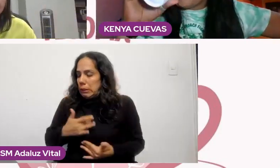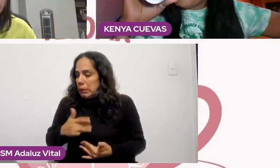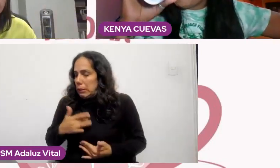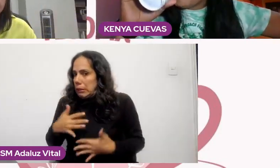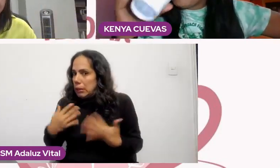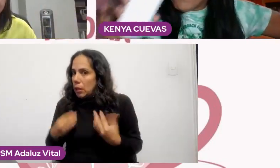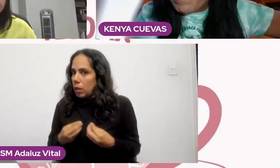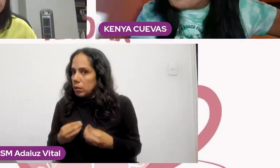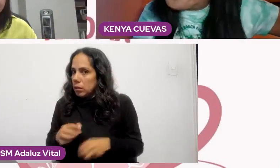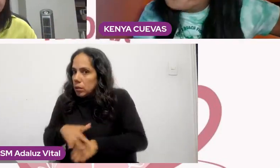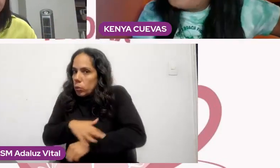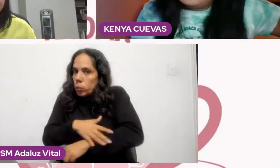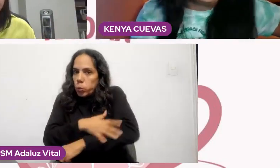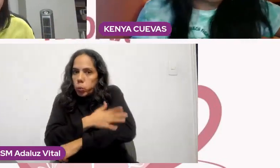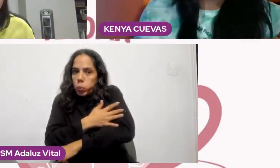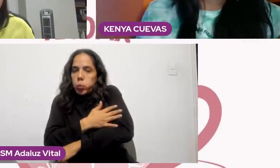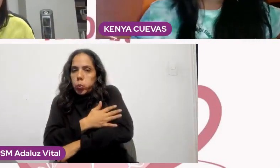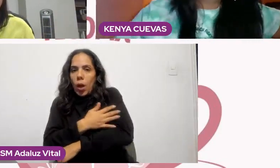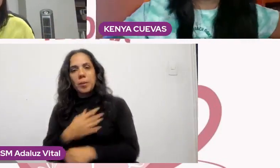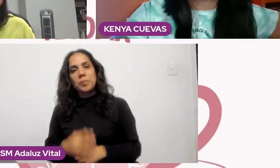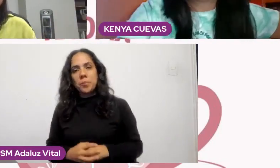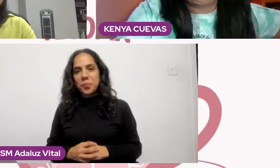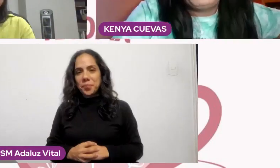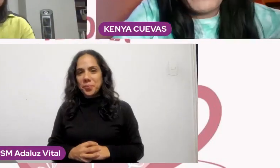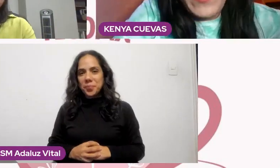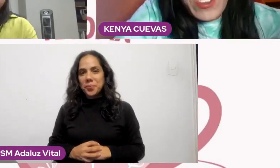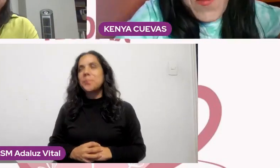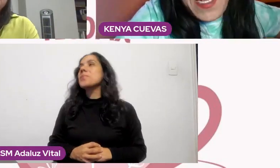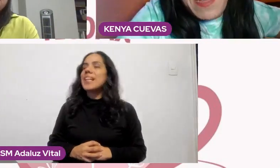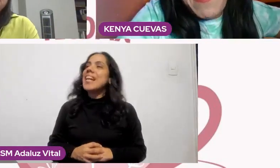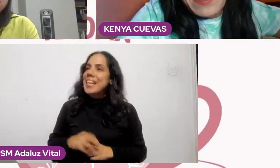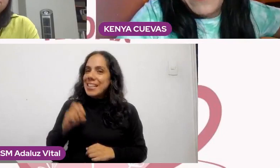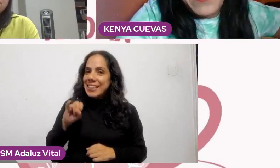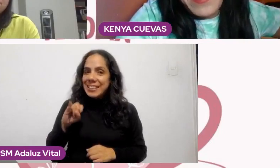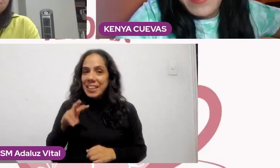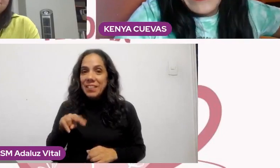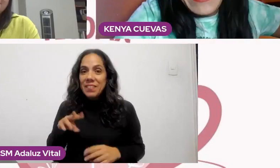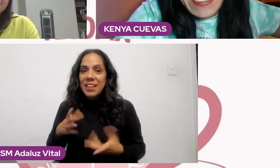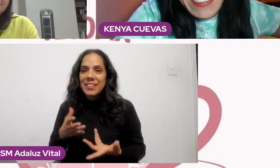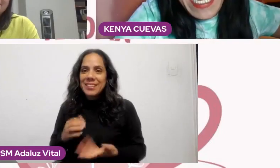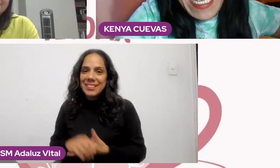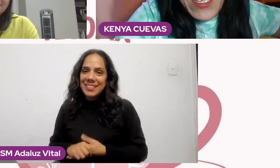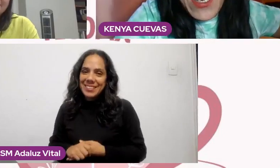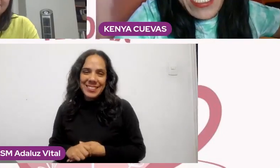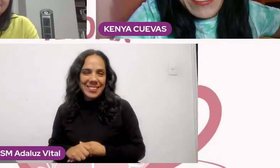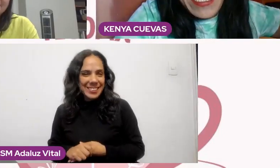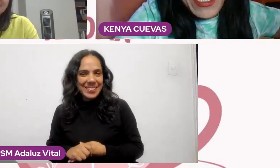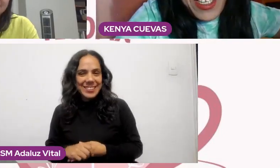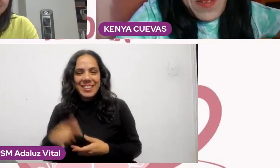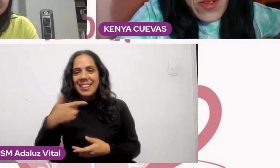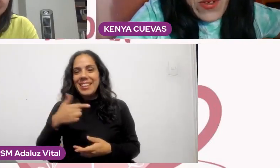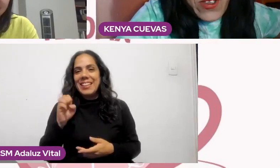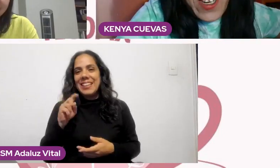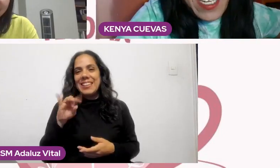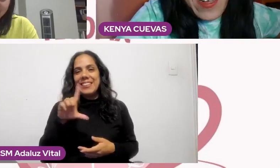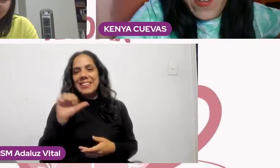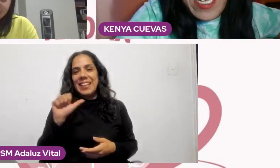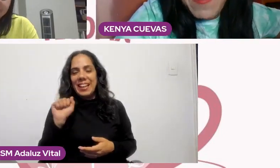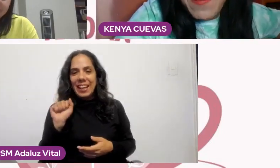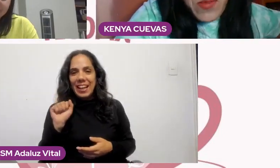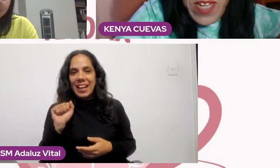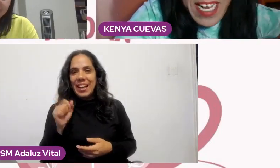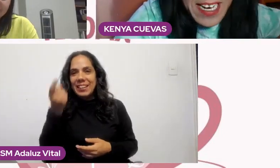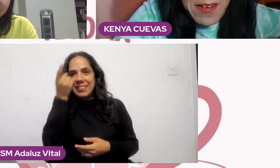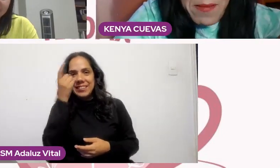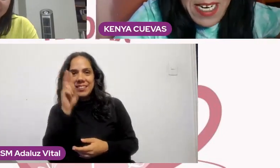más del tema. Sí, fíjate que fue un acompañamiento. Bueno, Gisela Delgadillo, que es la directora y productora, que ahora